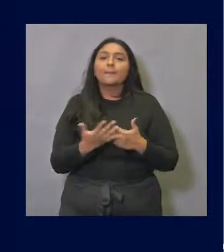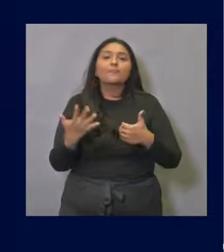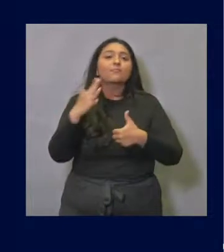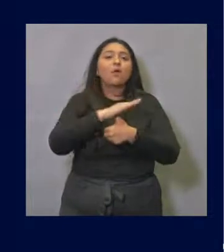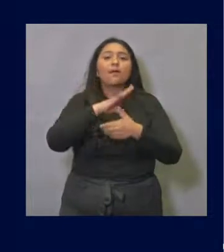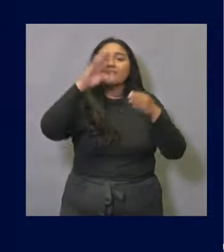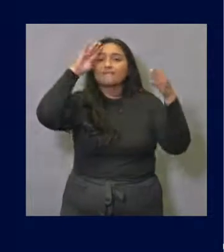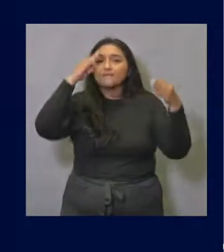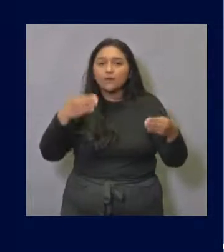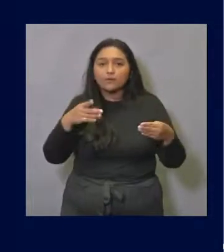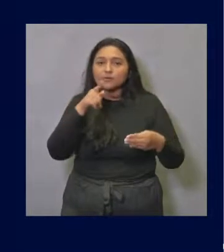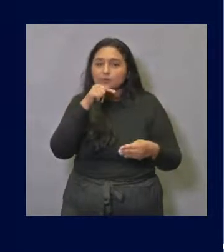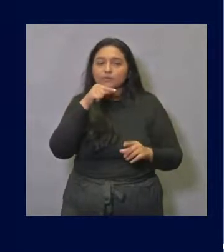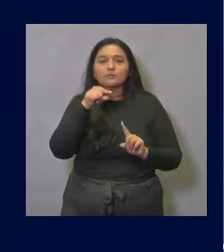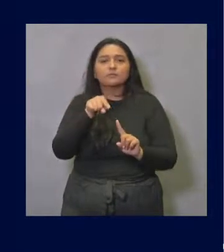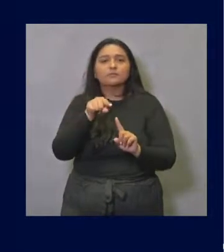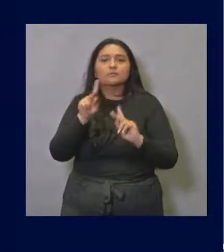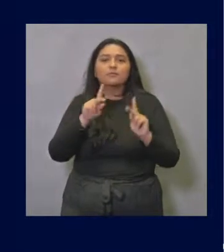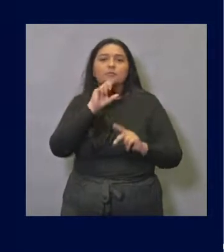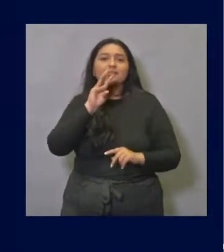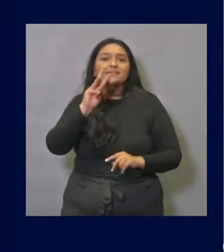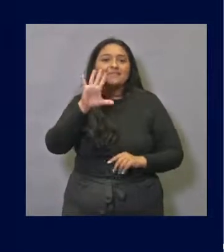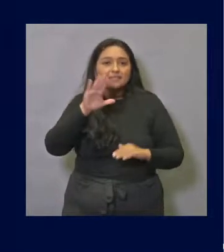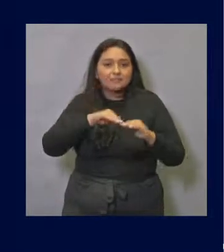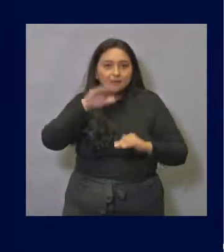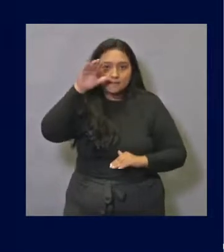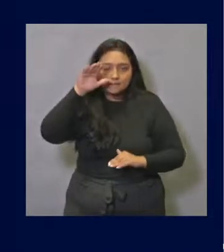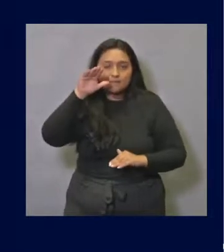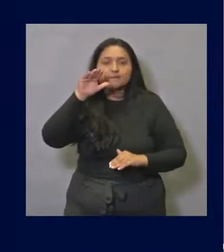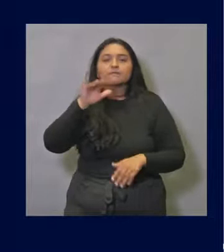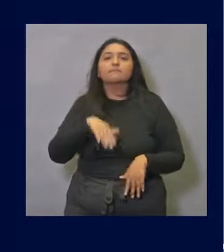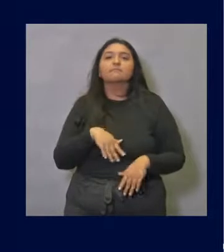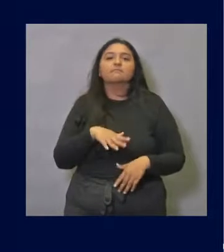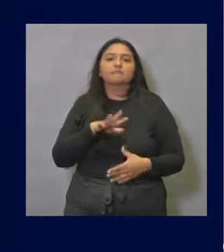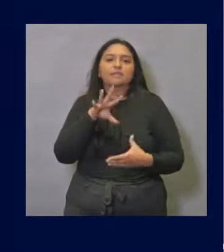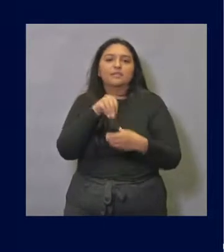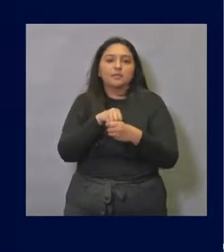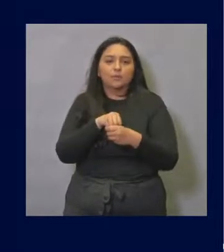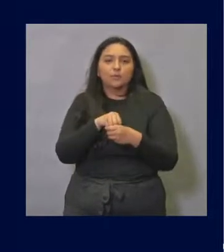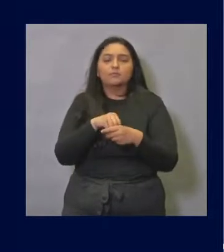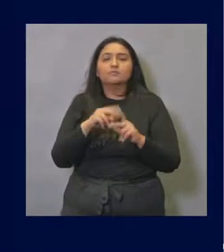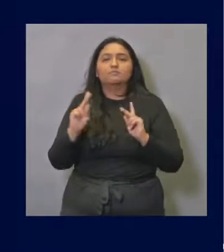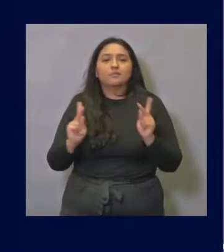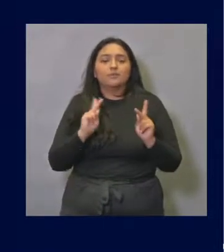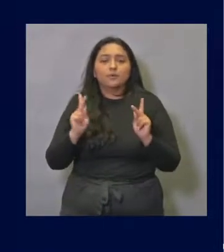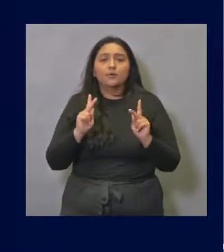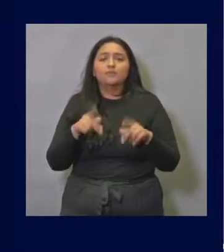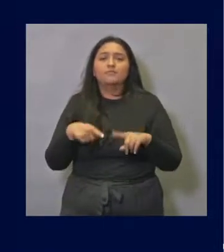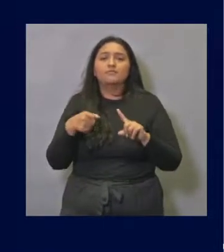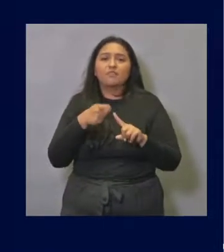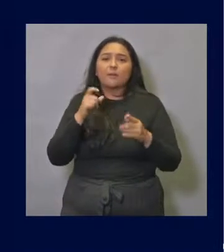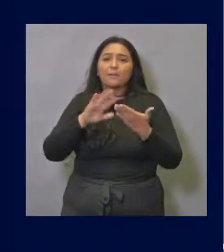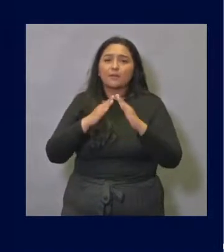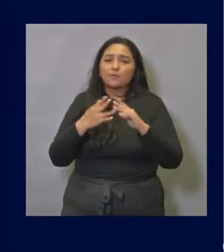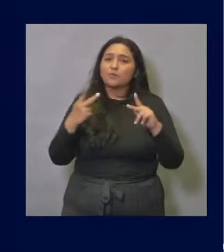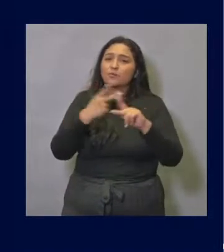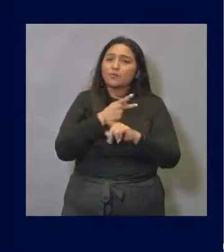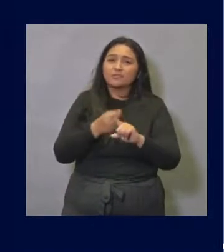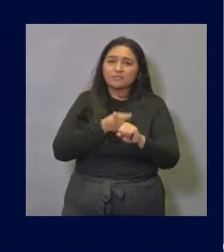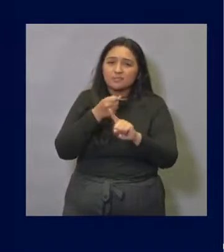a la población de 65 años o más, incluidas las personas de las comunidades más afectadas que